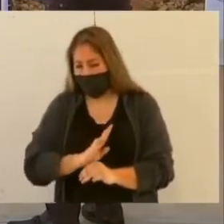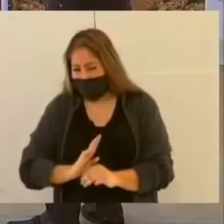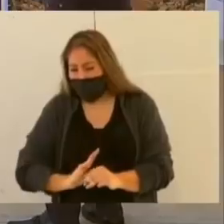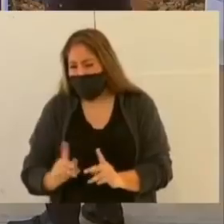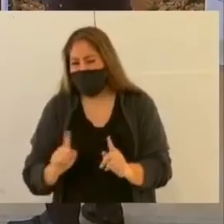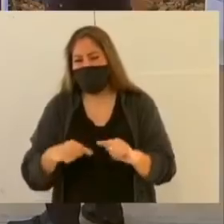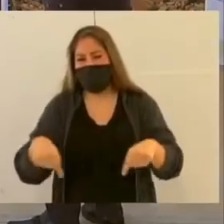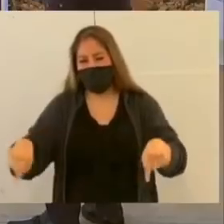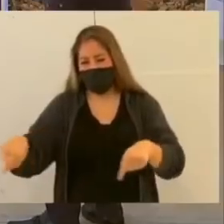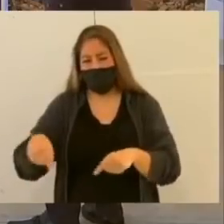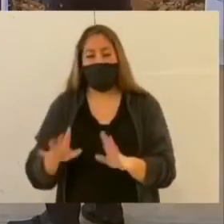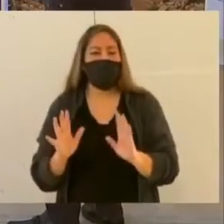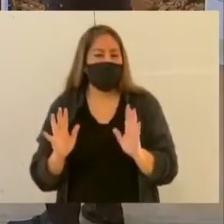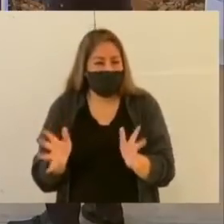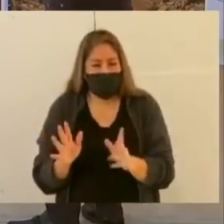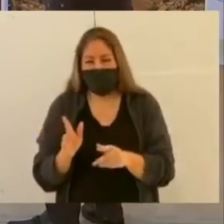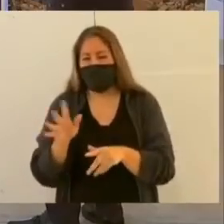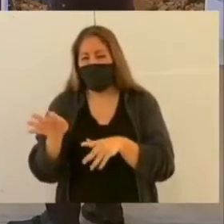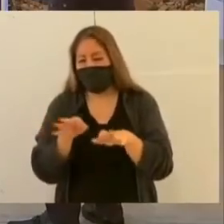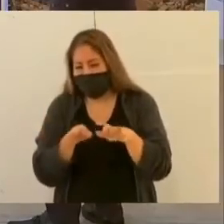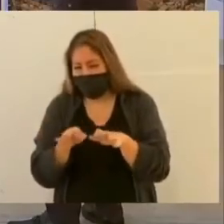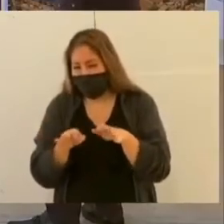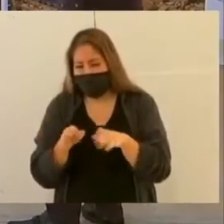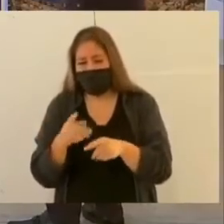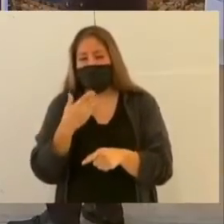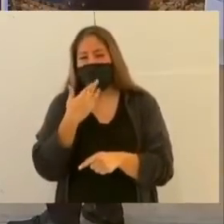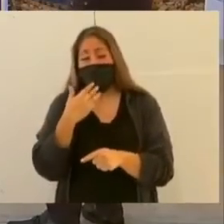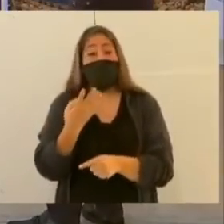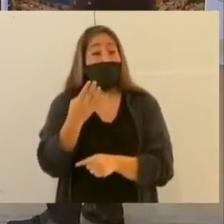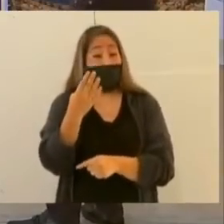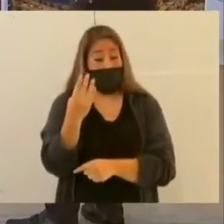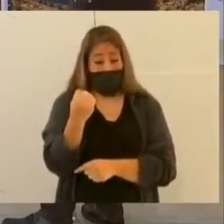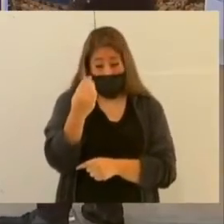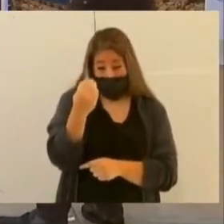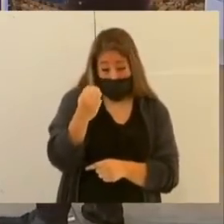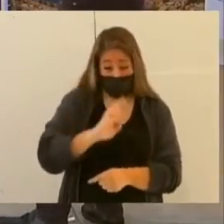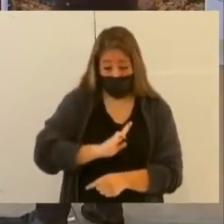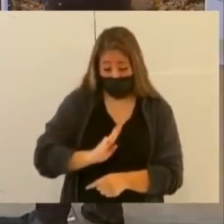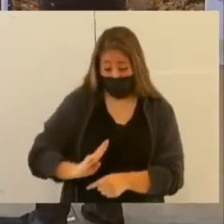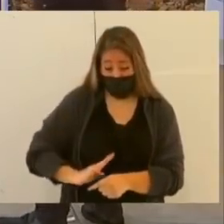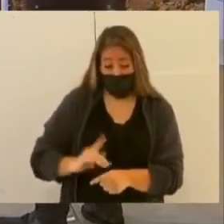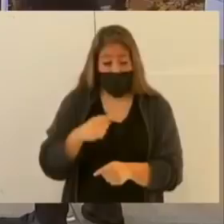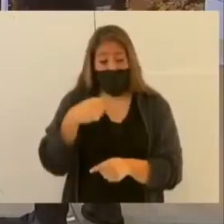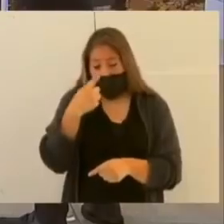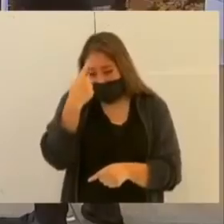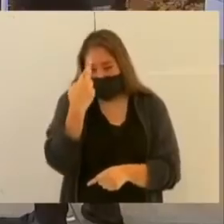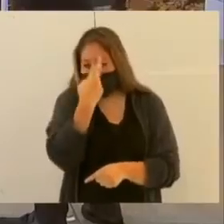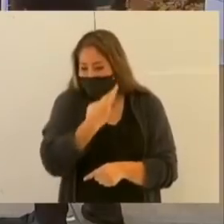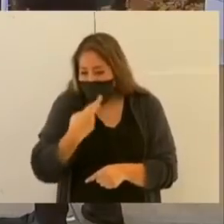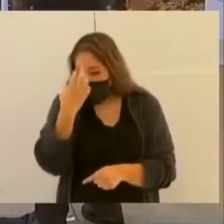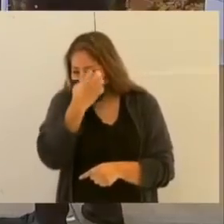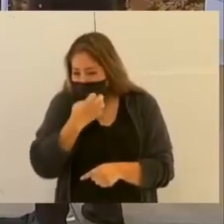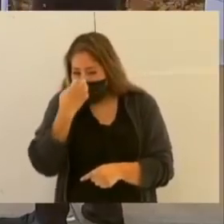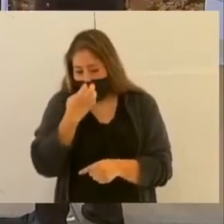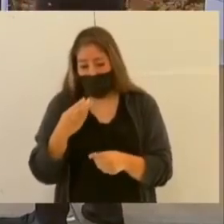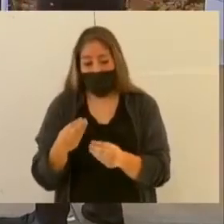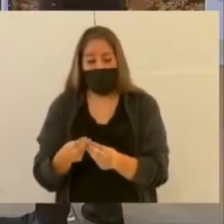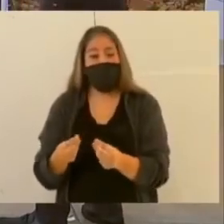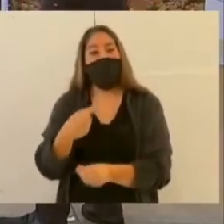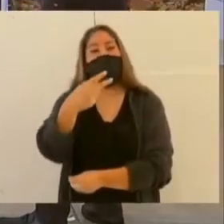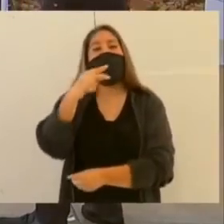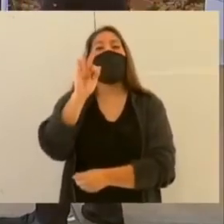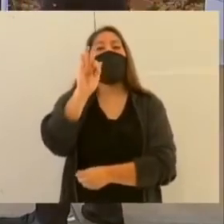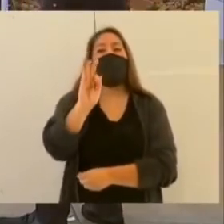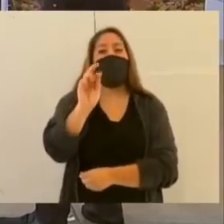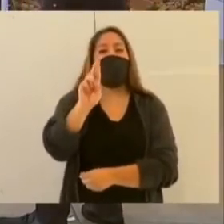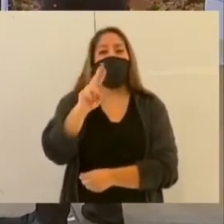fugas. Entonces, pues también estamos trabajando con los 9 municipios para aumentar la eficiencia, reducir las fugas. Quiero